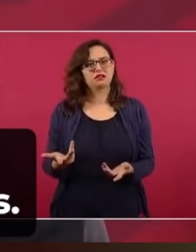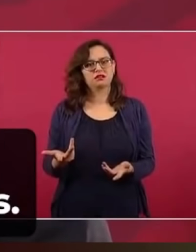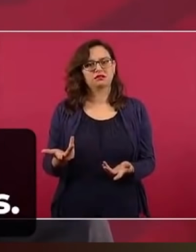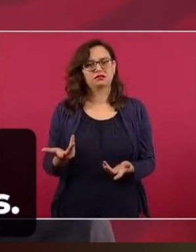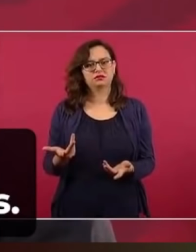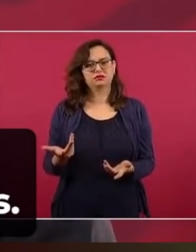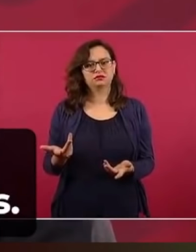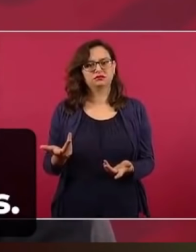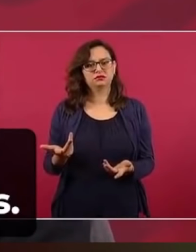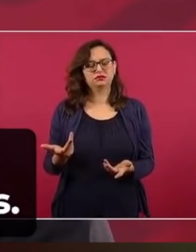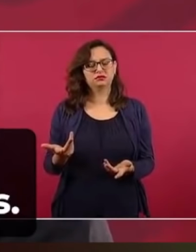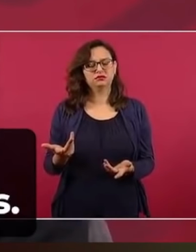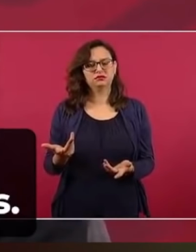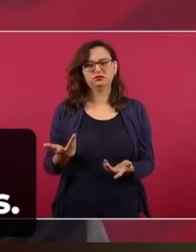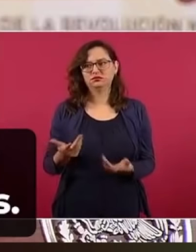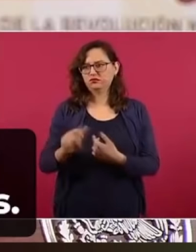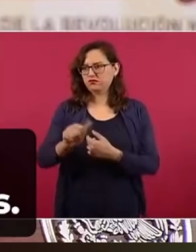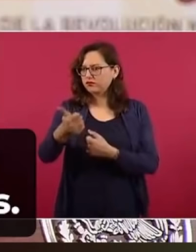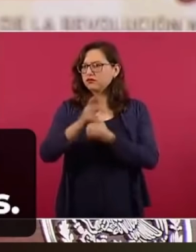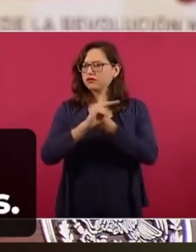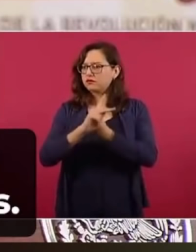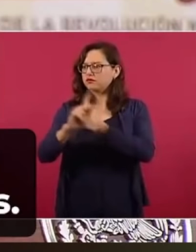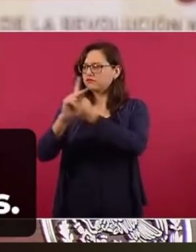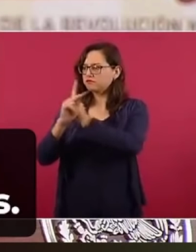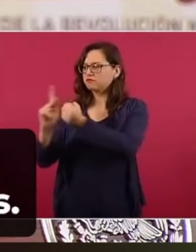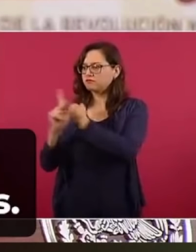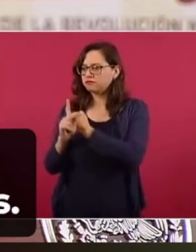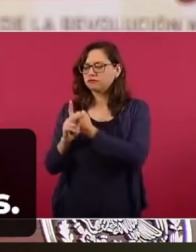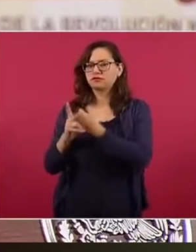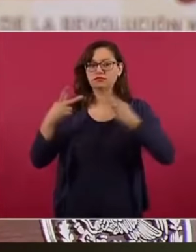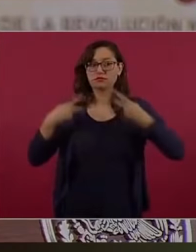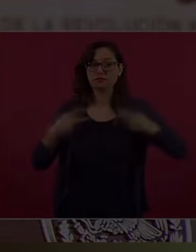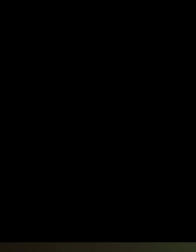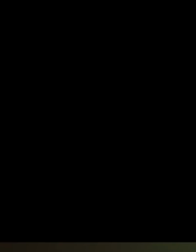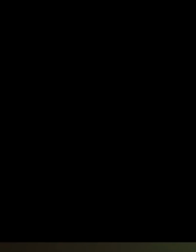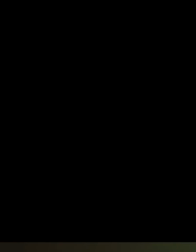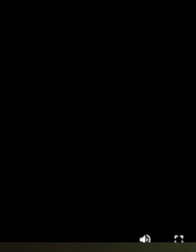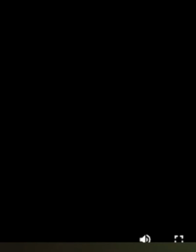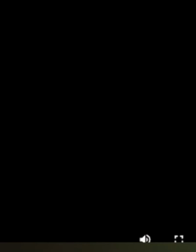a las naciones y a sus pueblos.